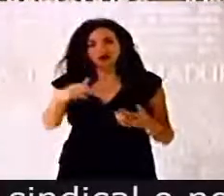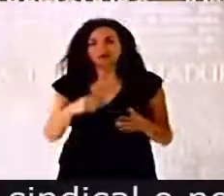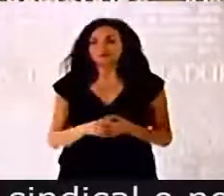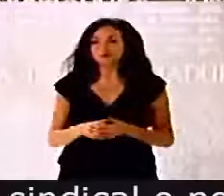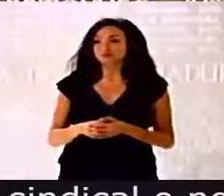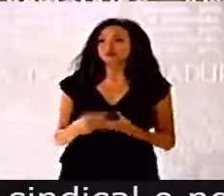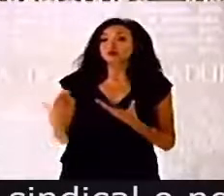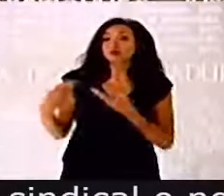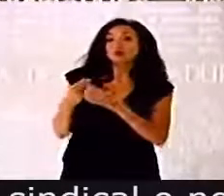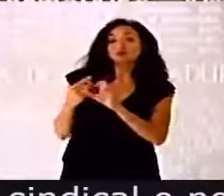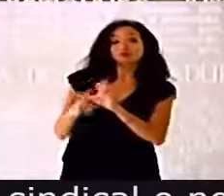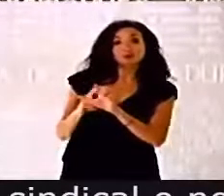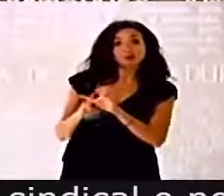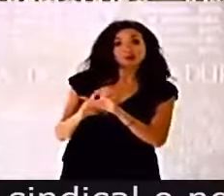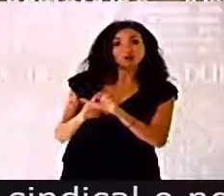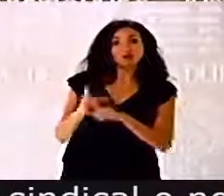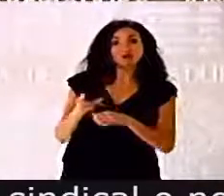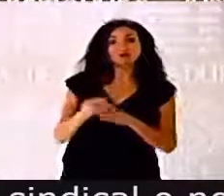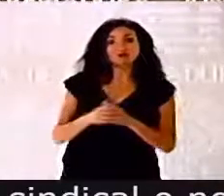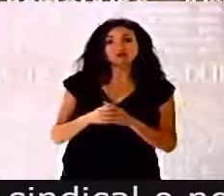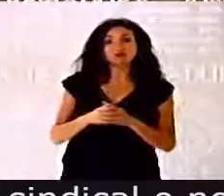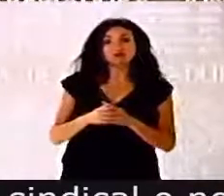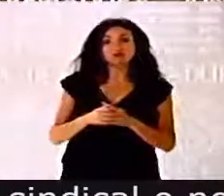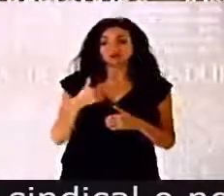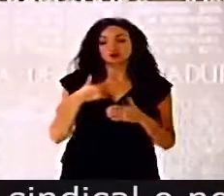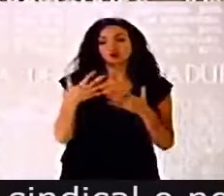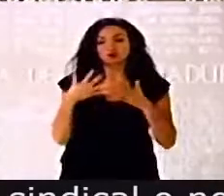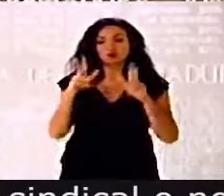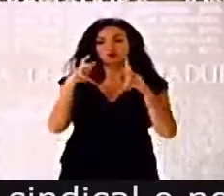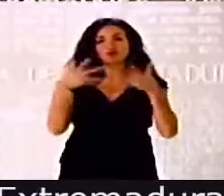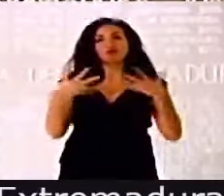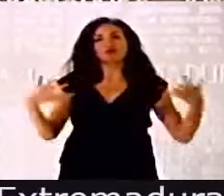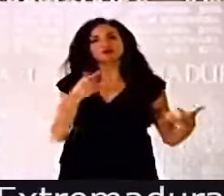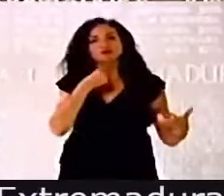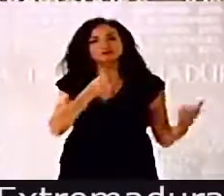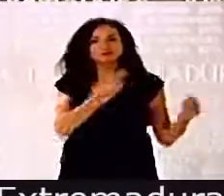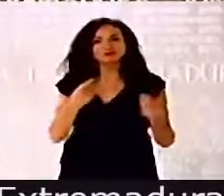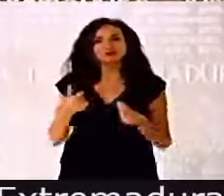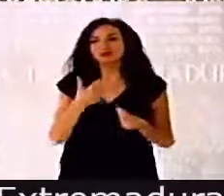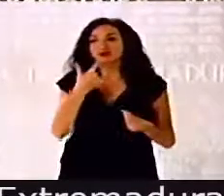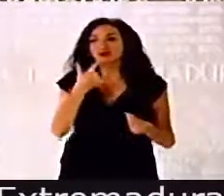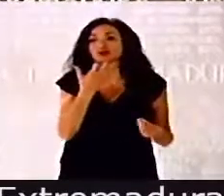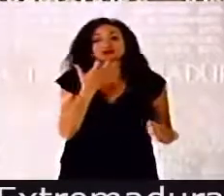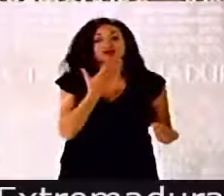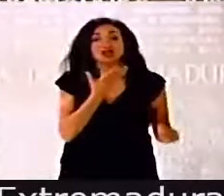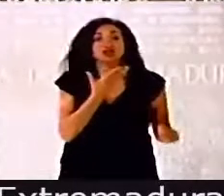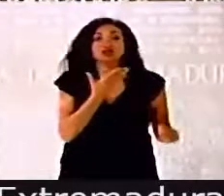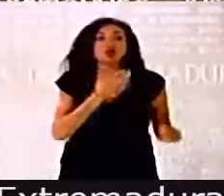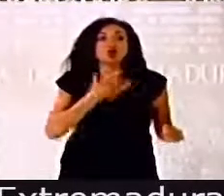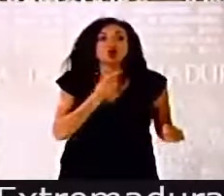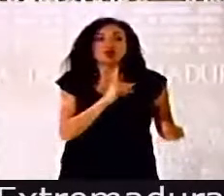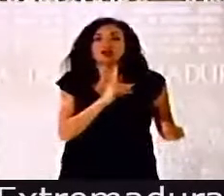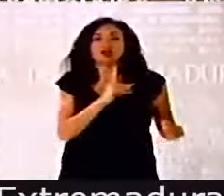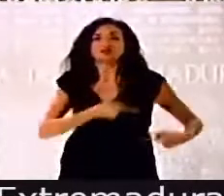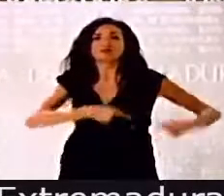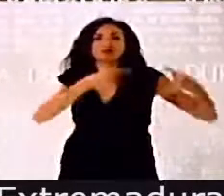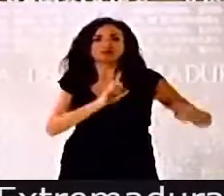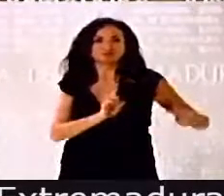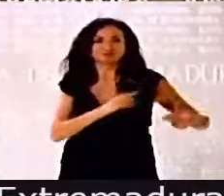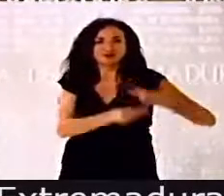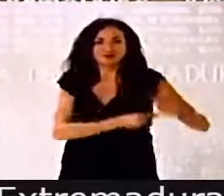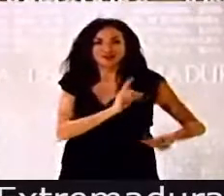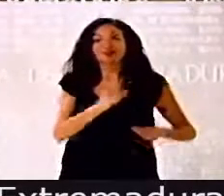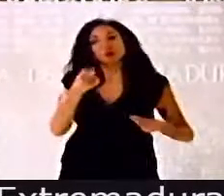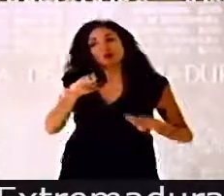Extremadura, a mí hay un refrán que me gusta mucho que dice: cuando uno no quiere, dos no riñen, ¿no? Pues esto también es aplicable a la